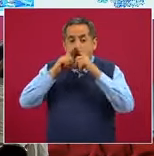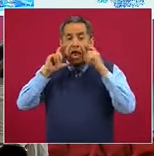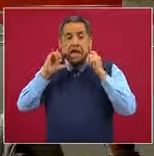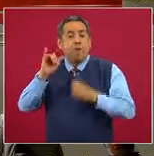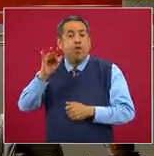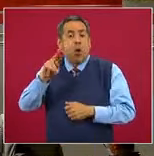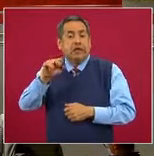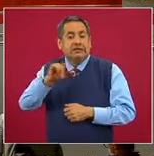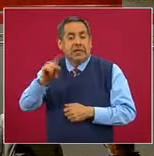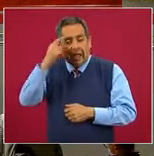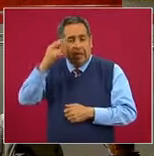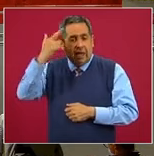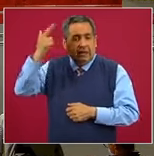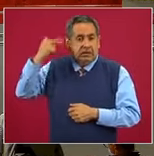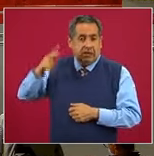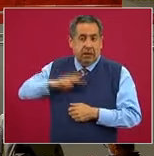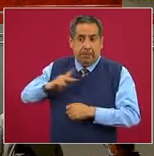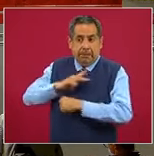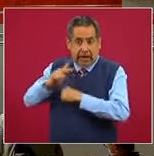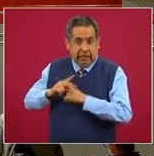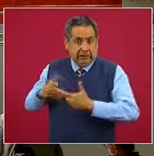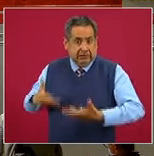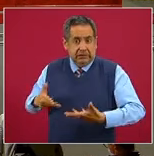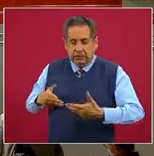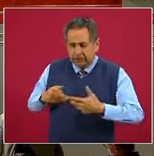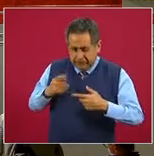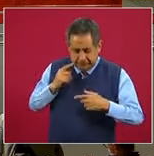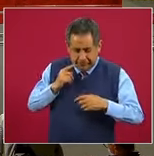como institución y como país